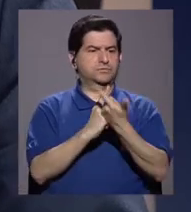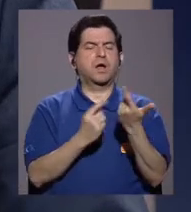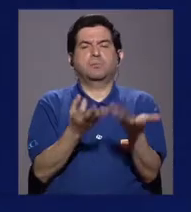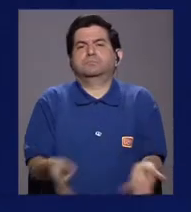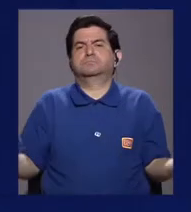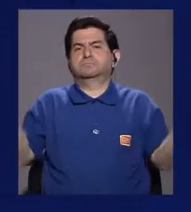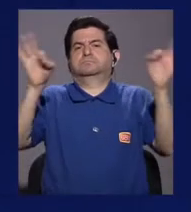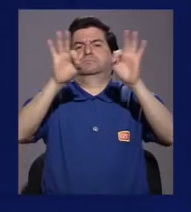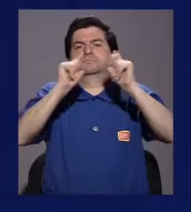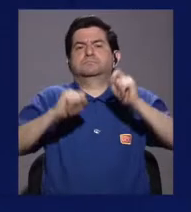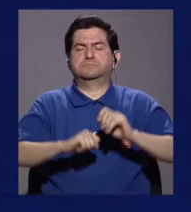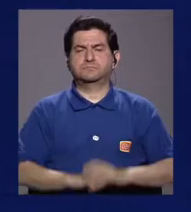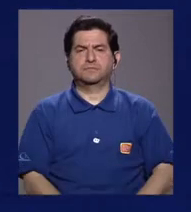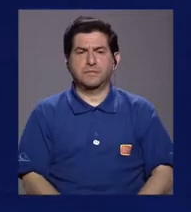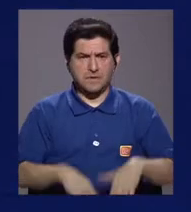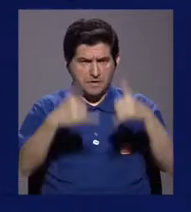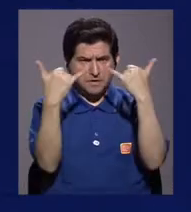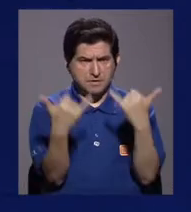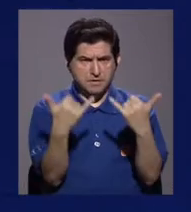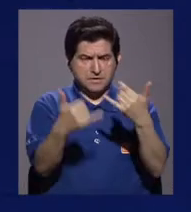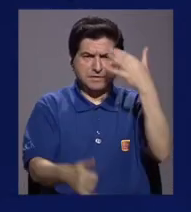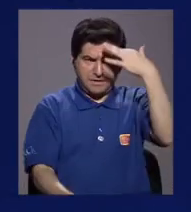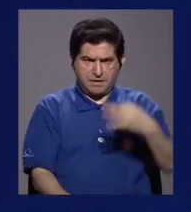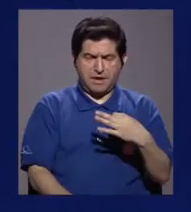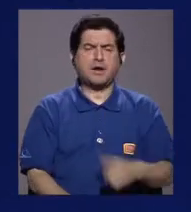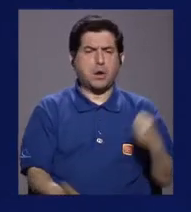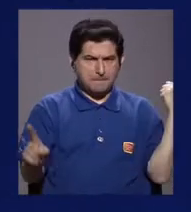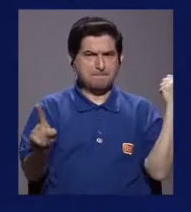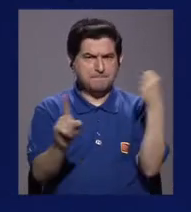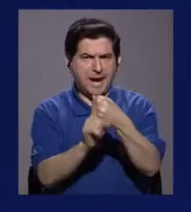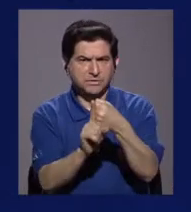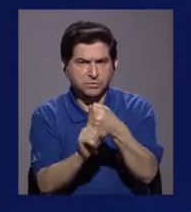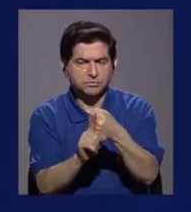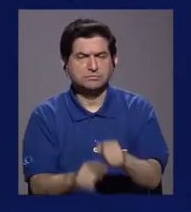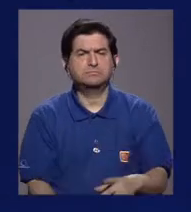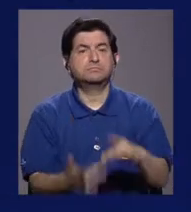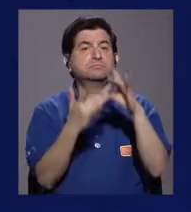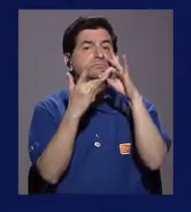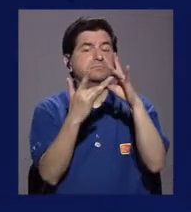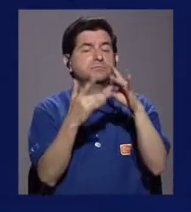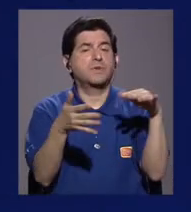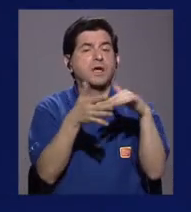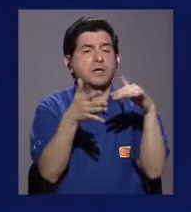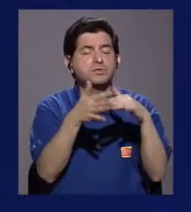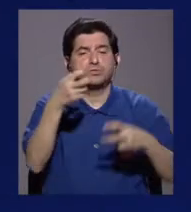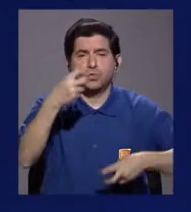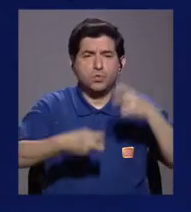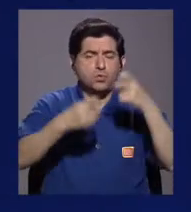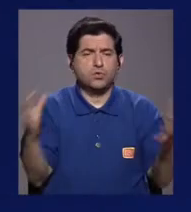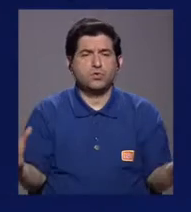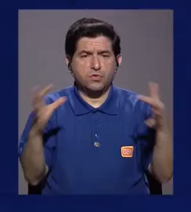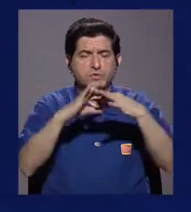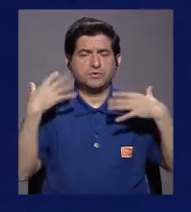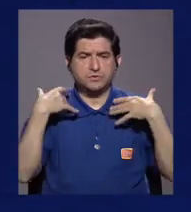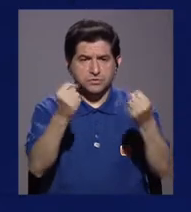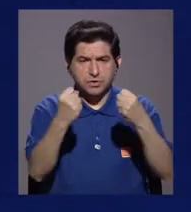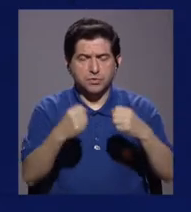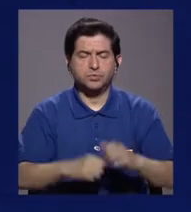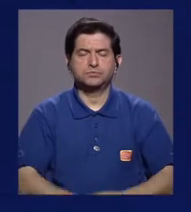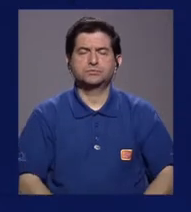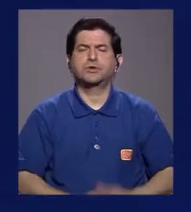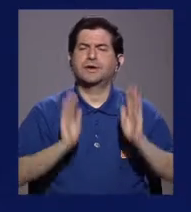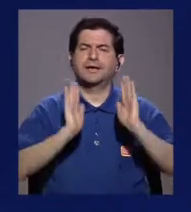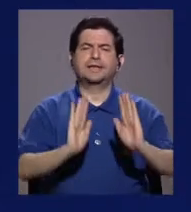puede ser significativo y hemos tenido yo creo que bastante impacto sobre todo en estudios de problemas relacionados